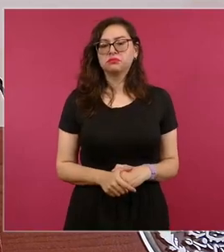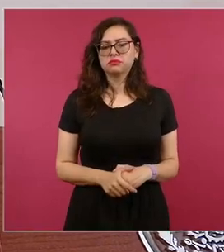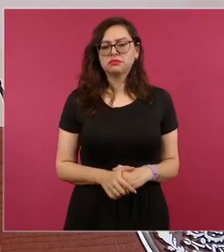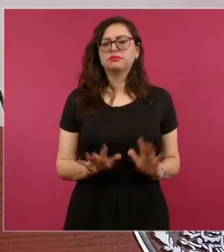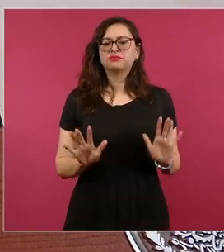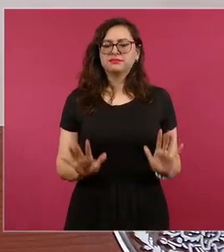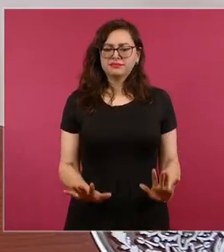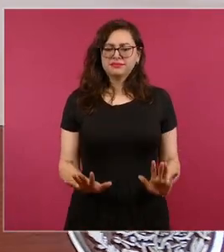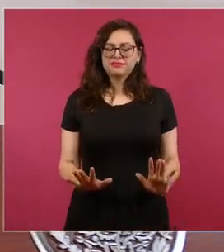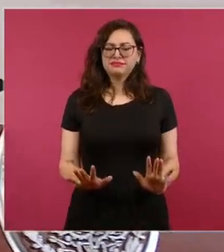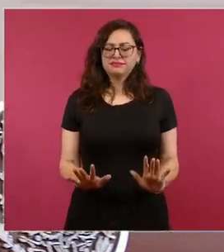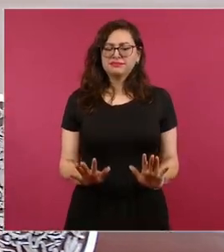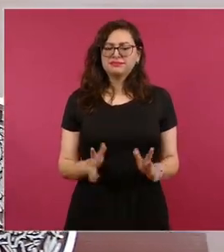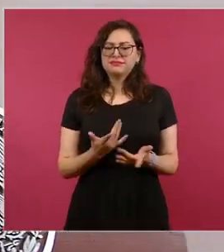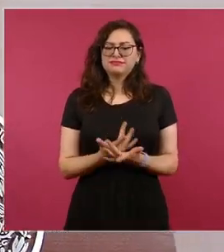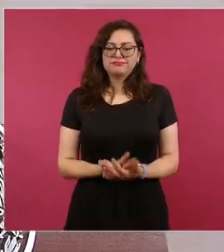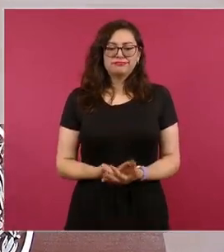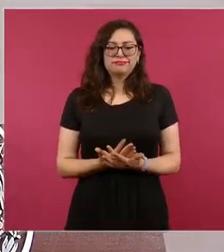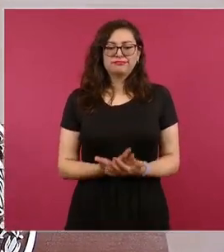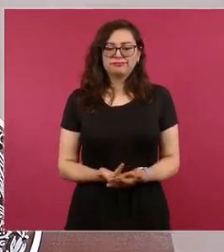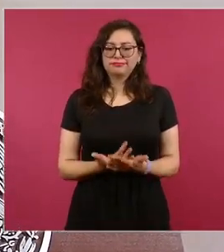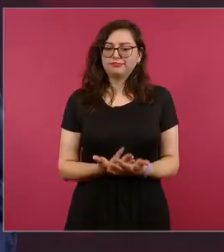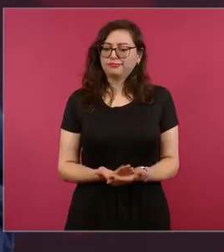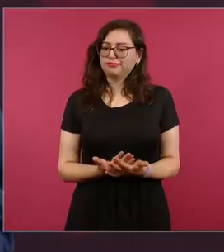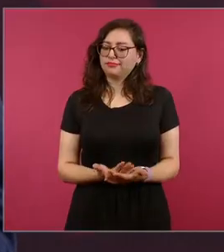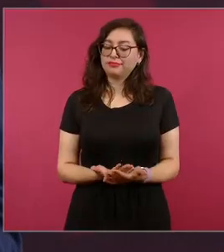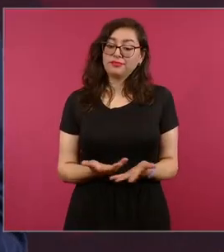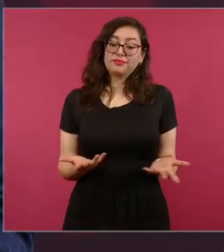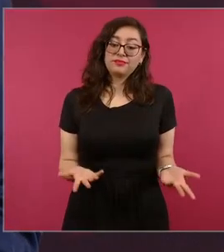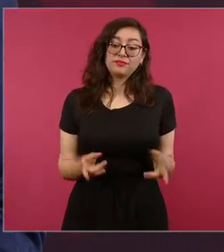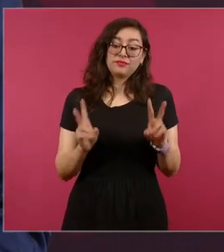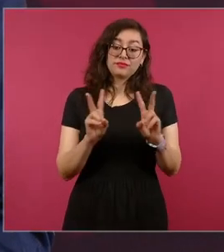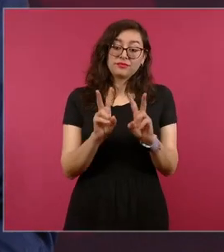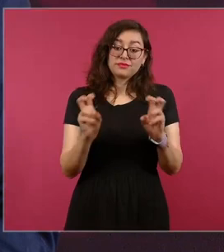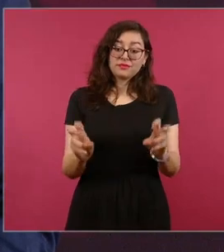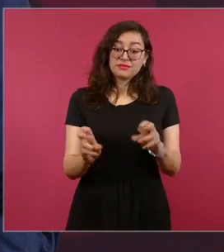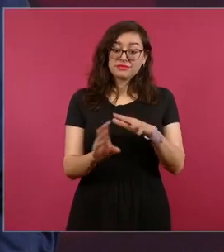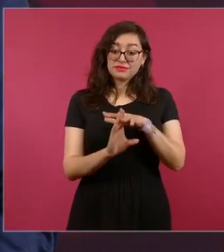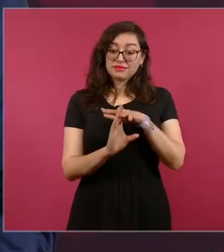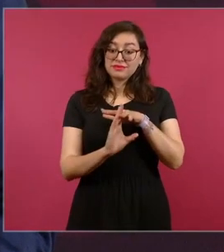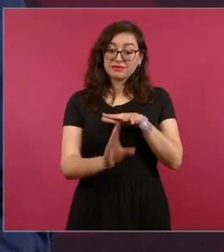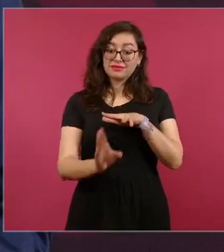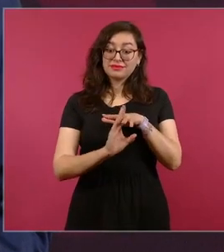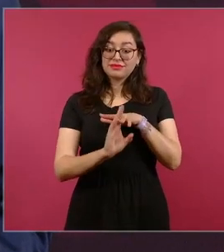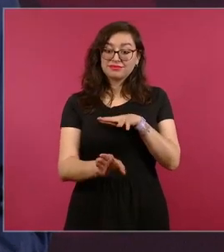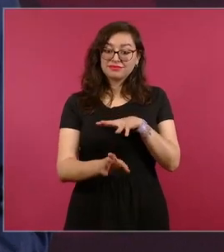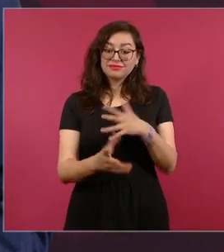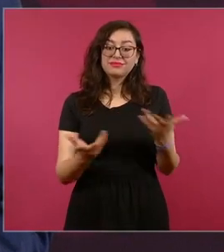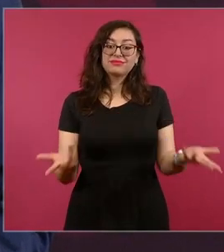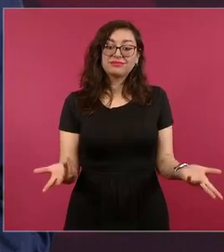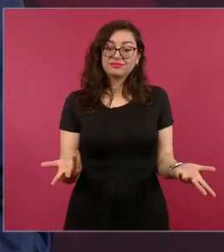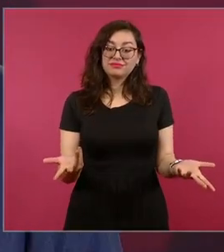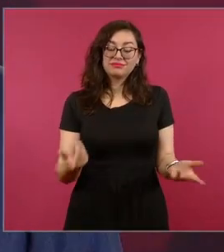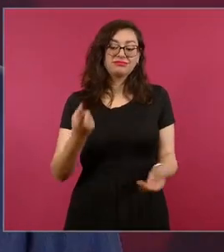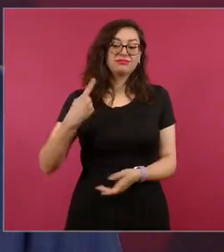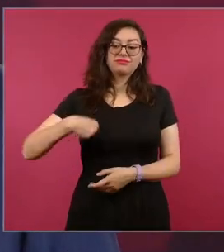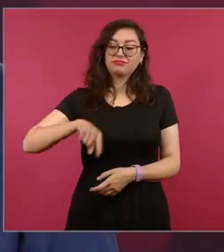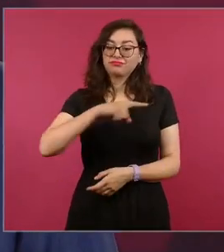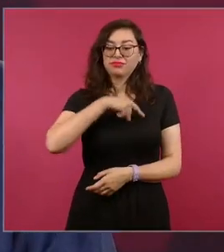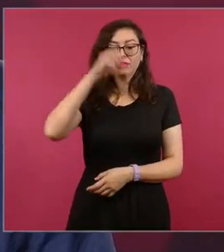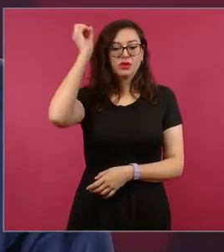Vamos a esperarnos. El asunto migratorio, pues ya saben ustedes cuál es nuestra postura.